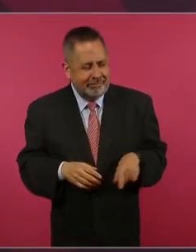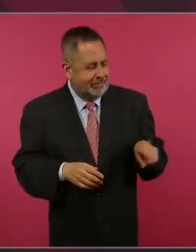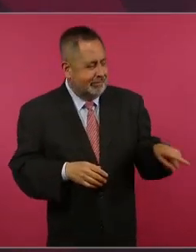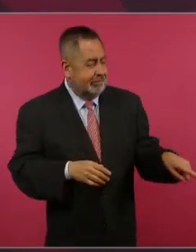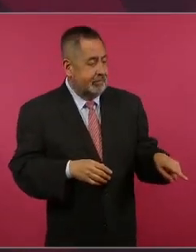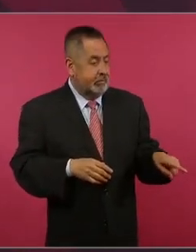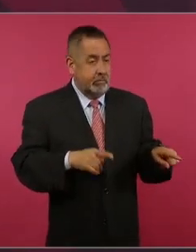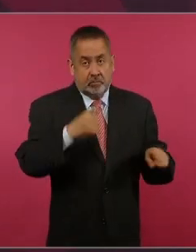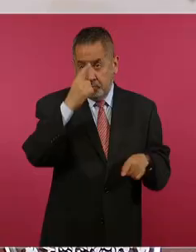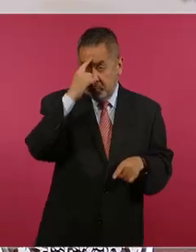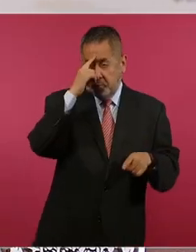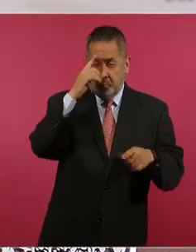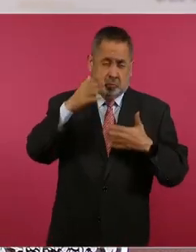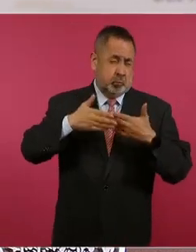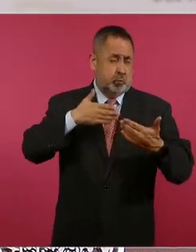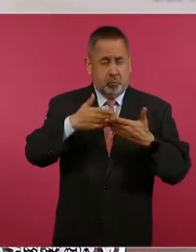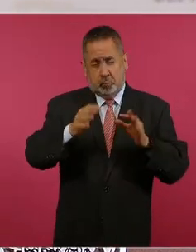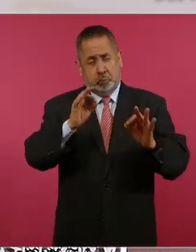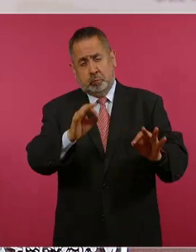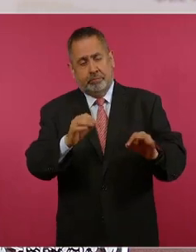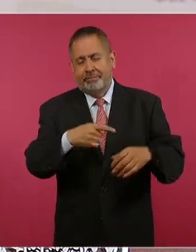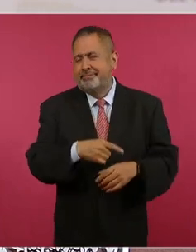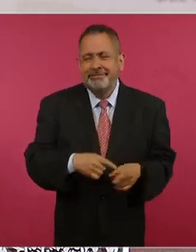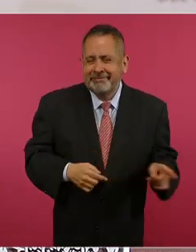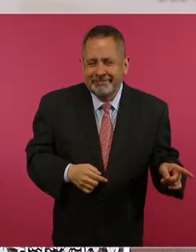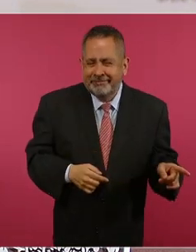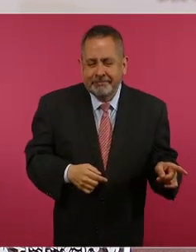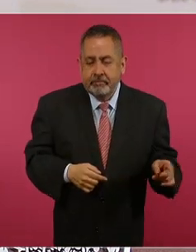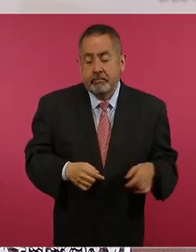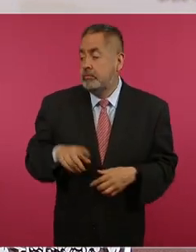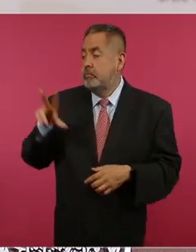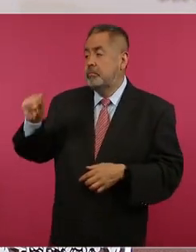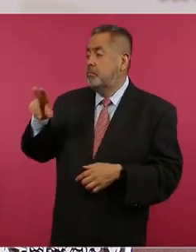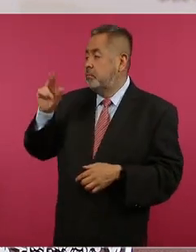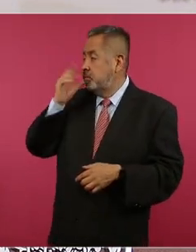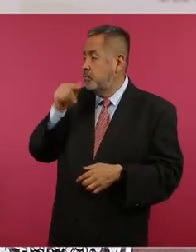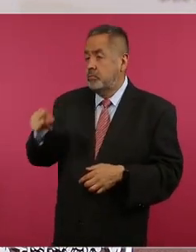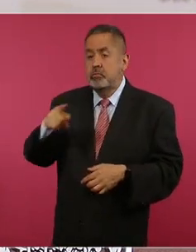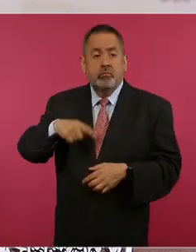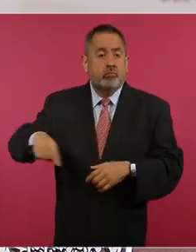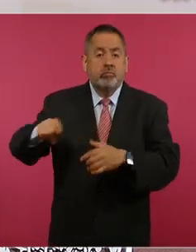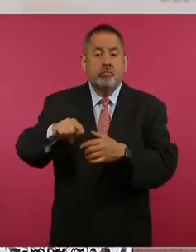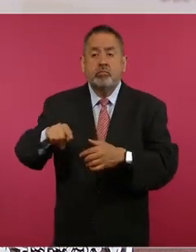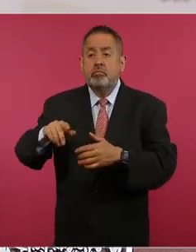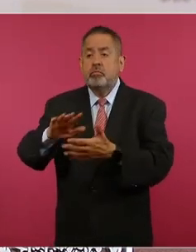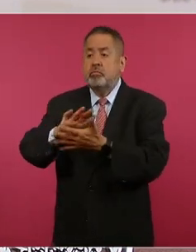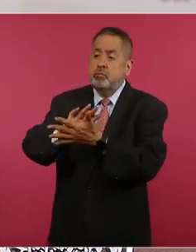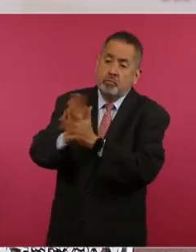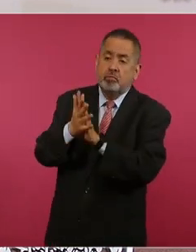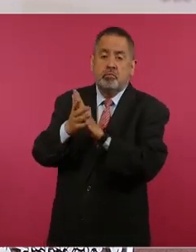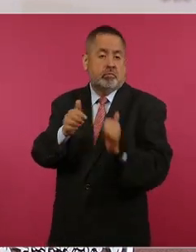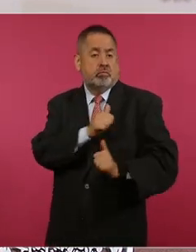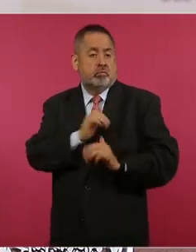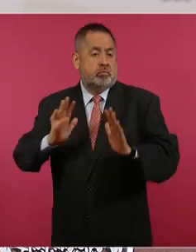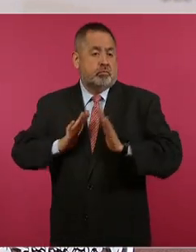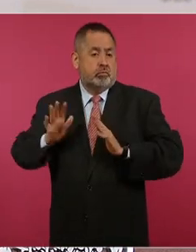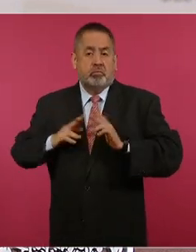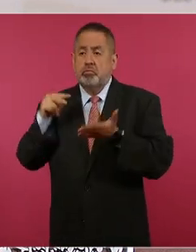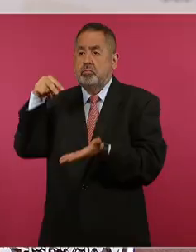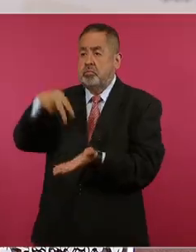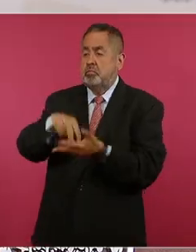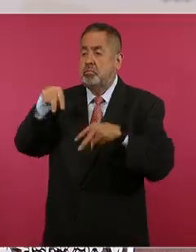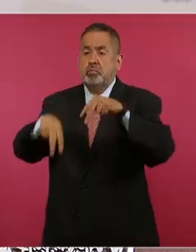muy civilistas, de que no había que militarizar al país,